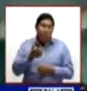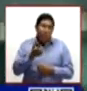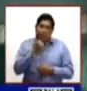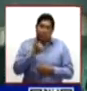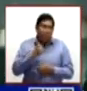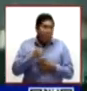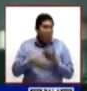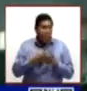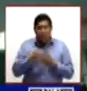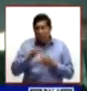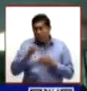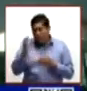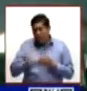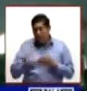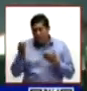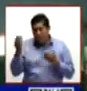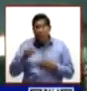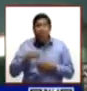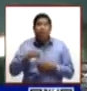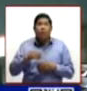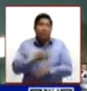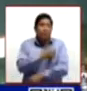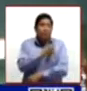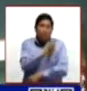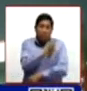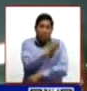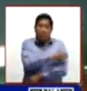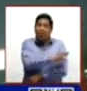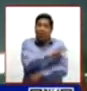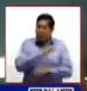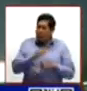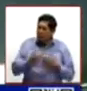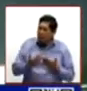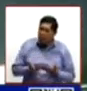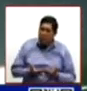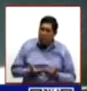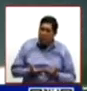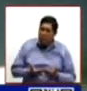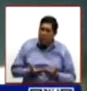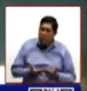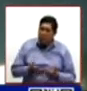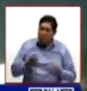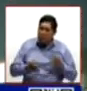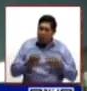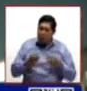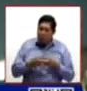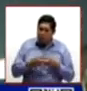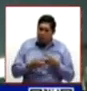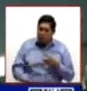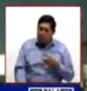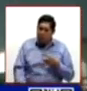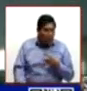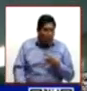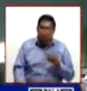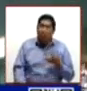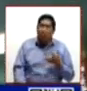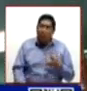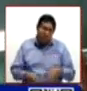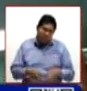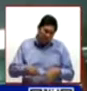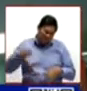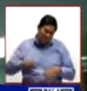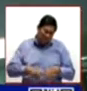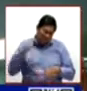todos modos han cumplido los de la caja bancaria. Imagínate lo que hubiese sucedido si la energía se corta y ellos no tienen los generadores